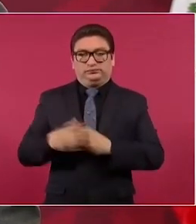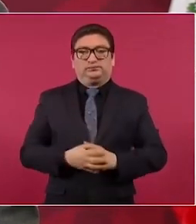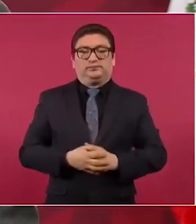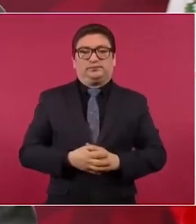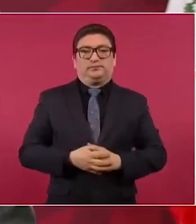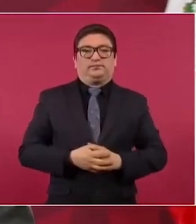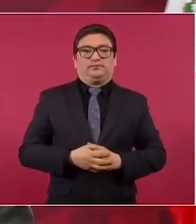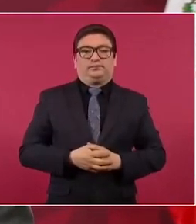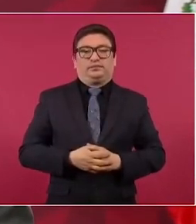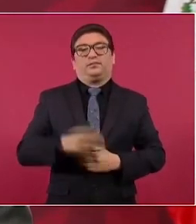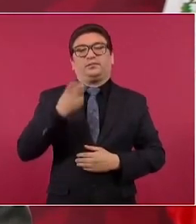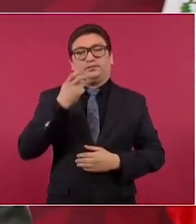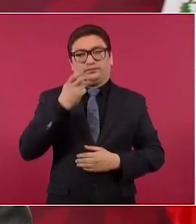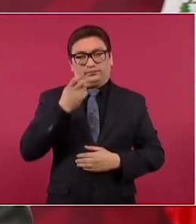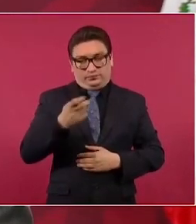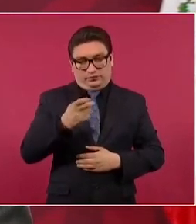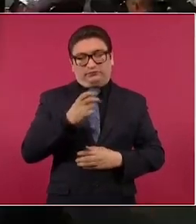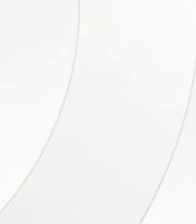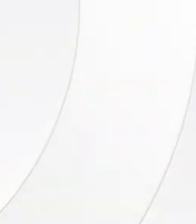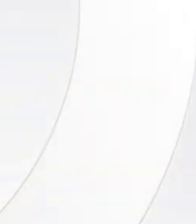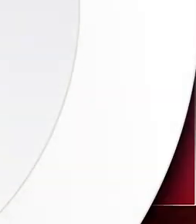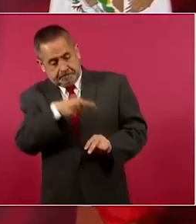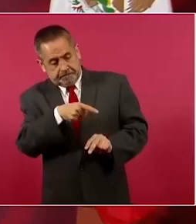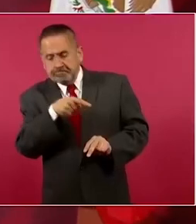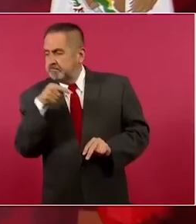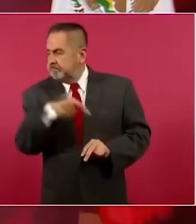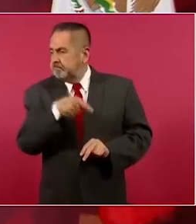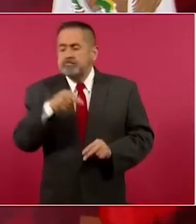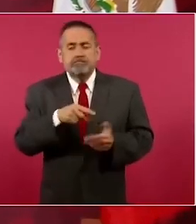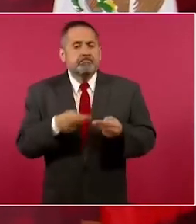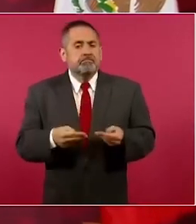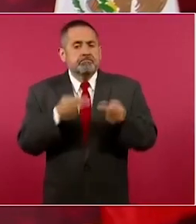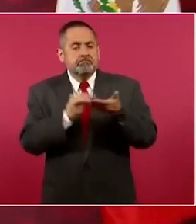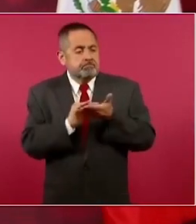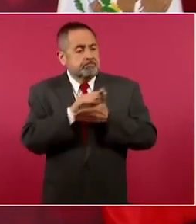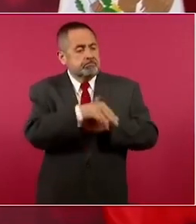Pero esa es la situación que se está viviendo.